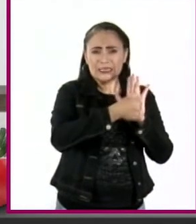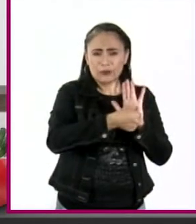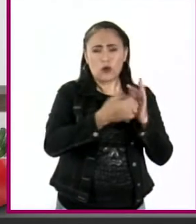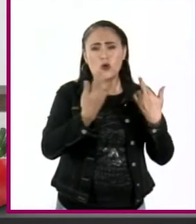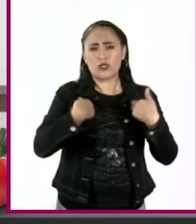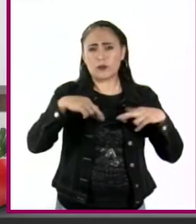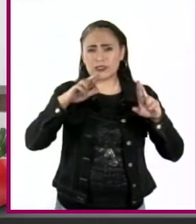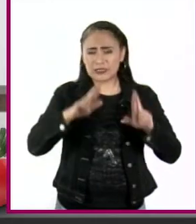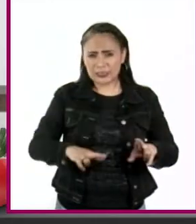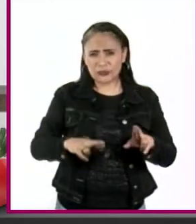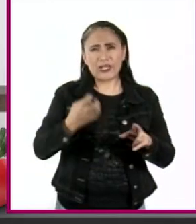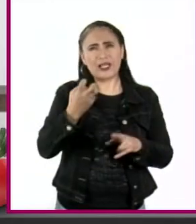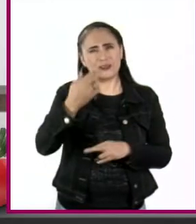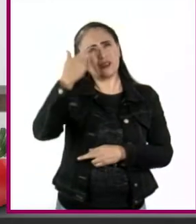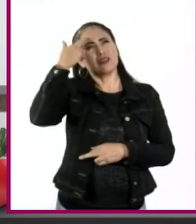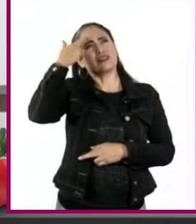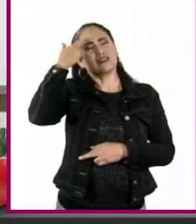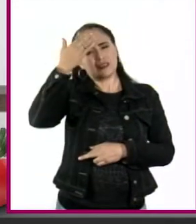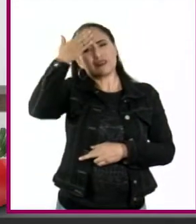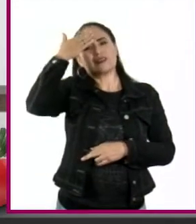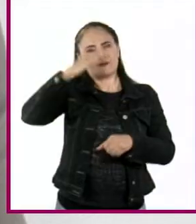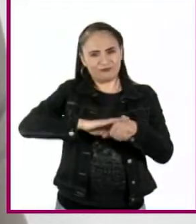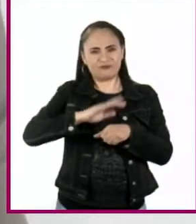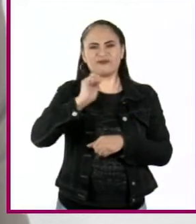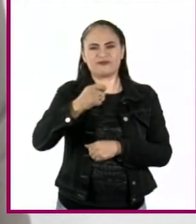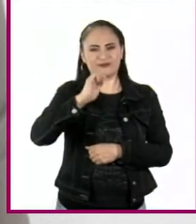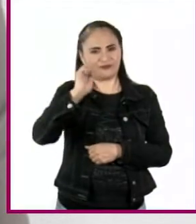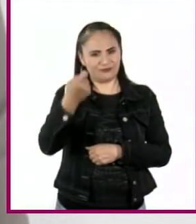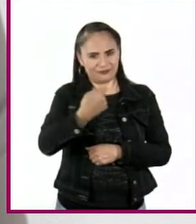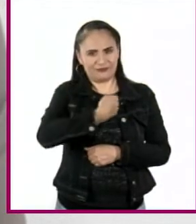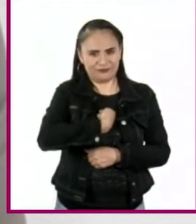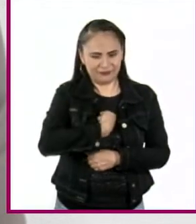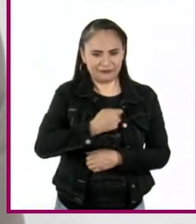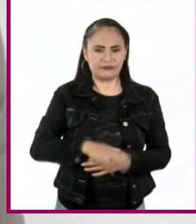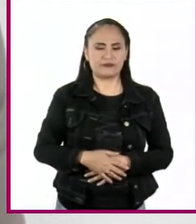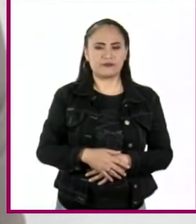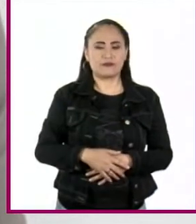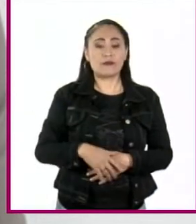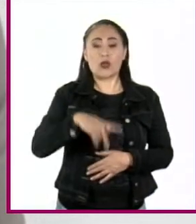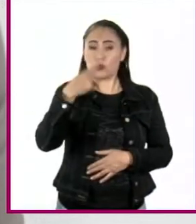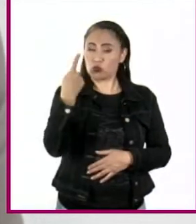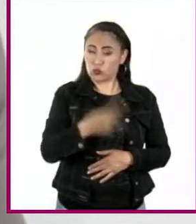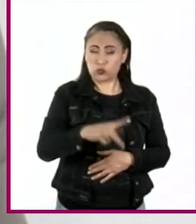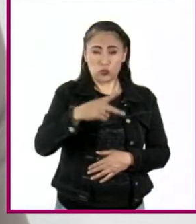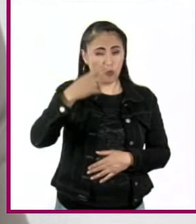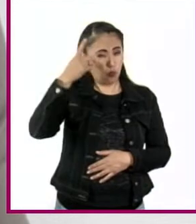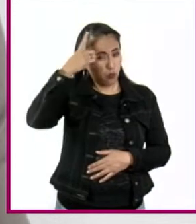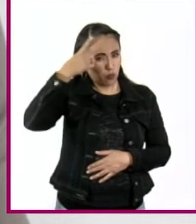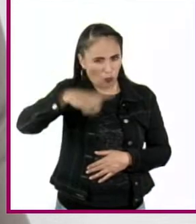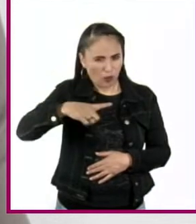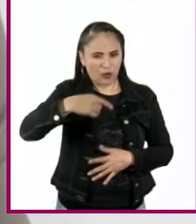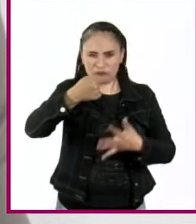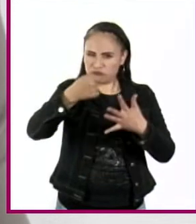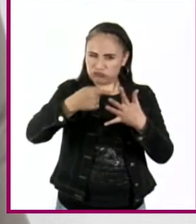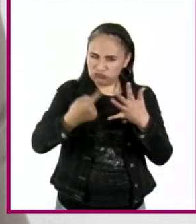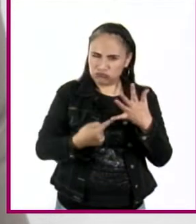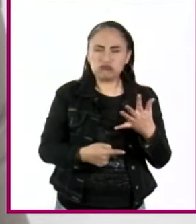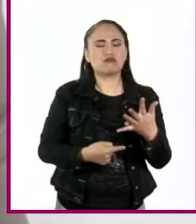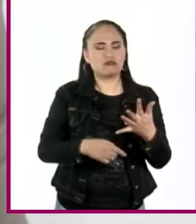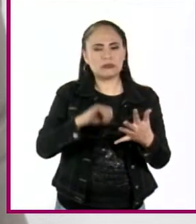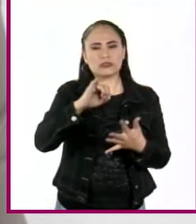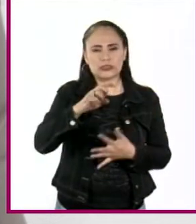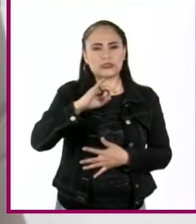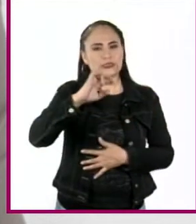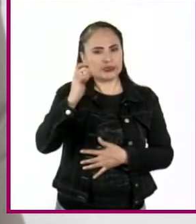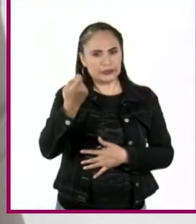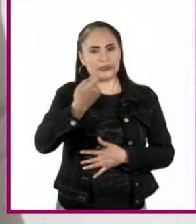a los lugares de la memoria, es decir, a la identidad. El patrimonio posee un valor étnico y simbólico, pues constituye la expresión de la